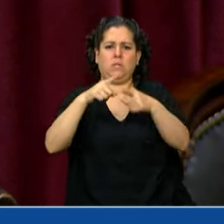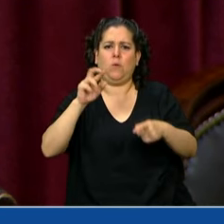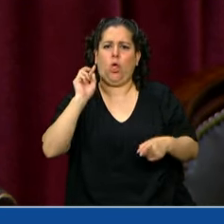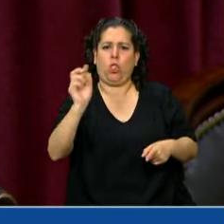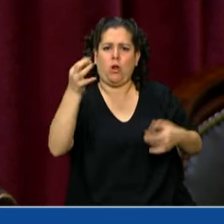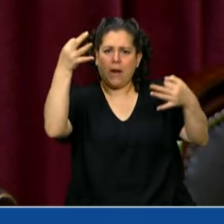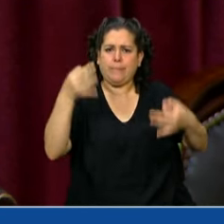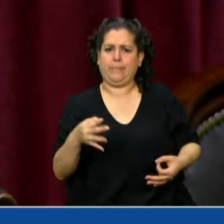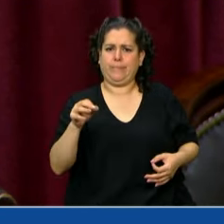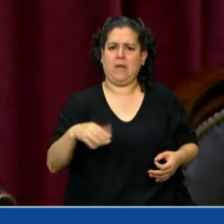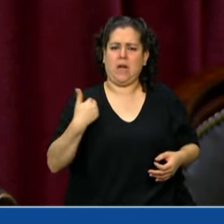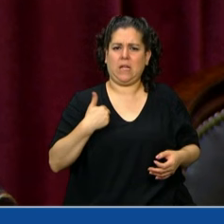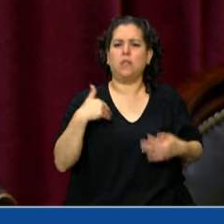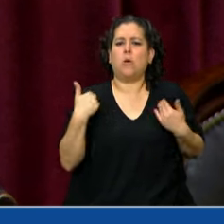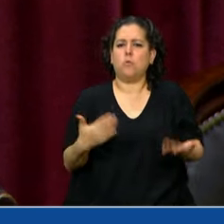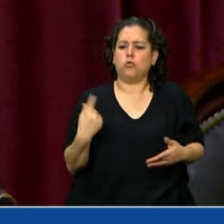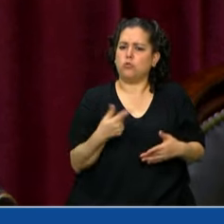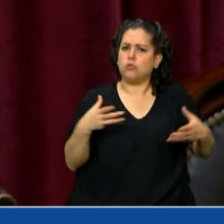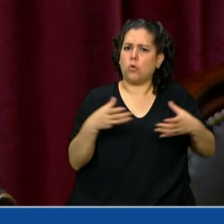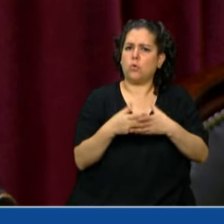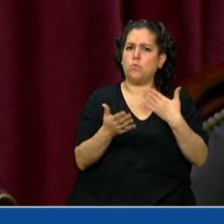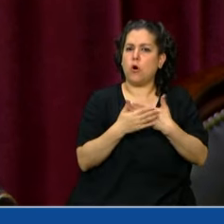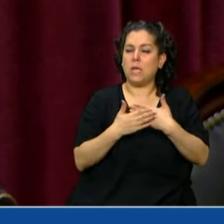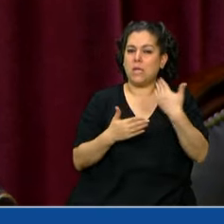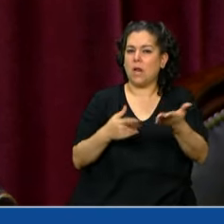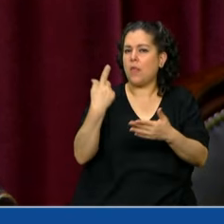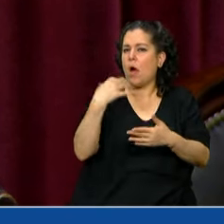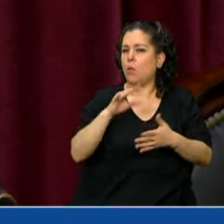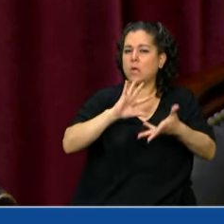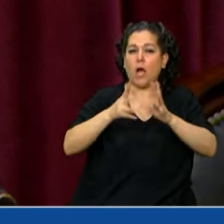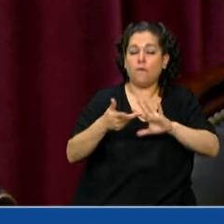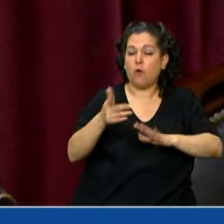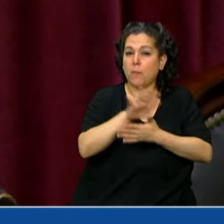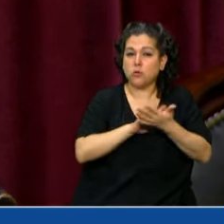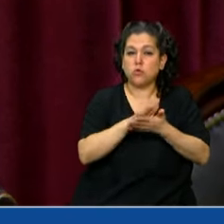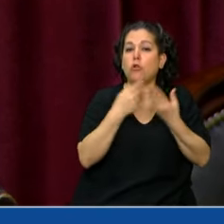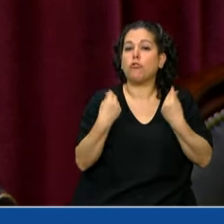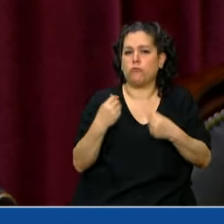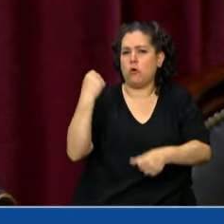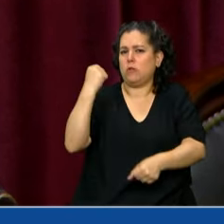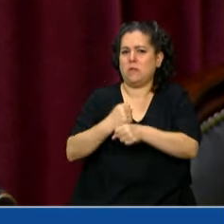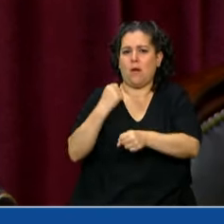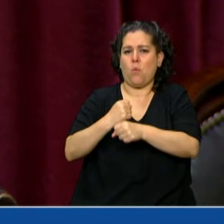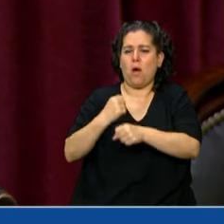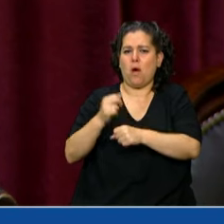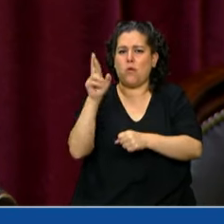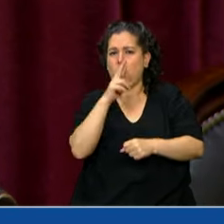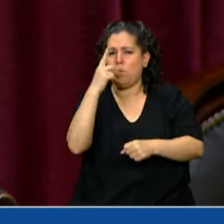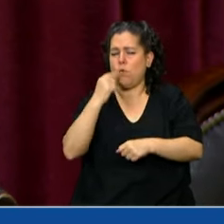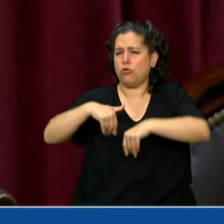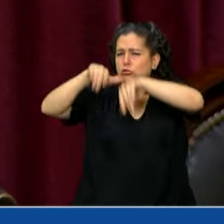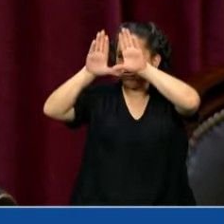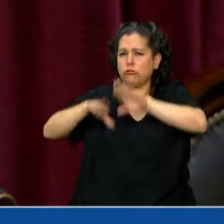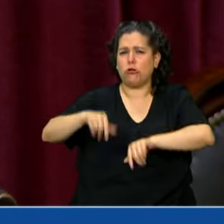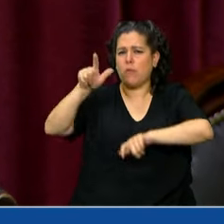planteamos que la única forma la única salida frente a esta crisis es que los trabajadores y las trabajadoras se organicen y planteen